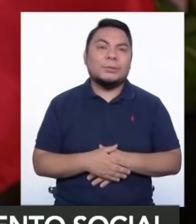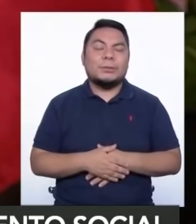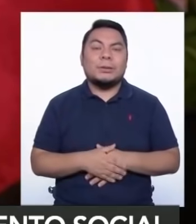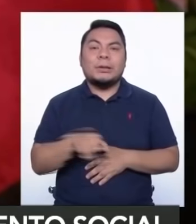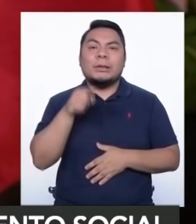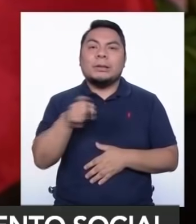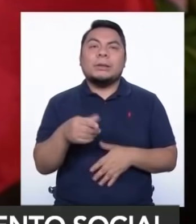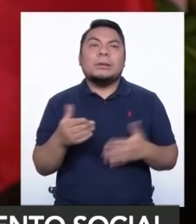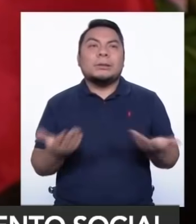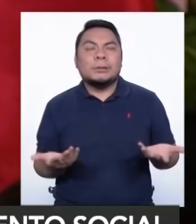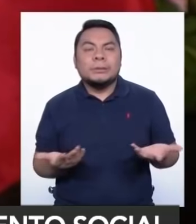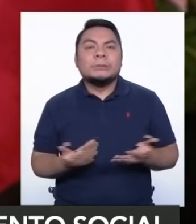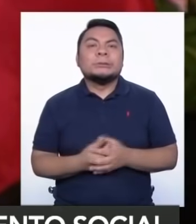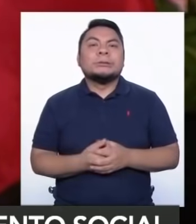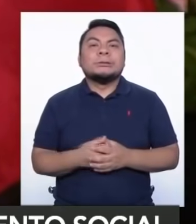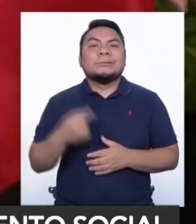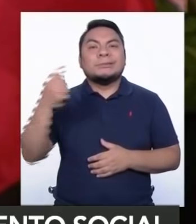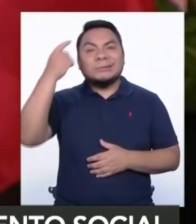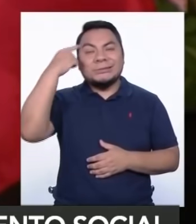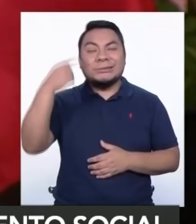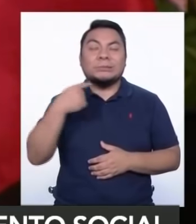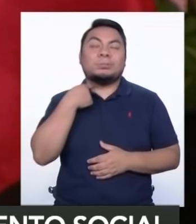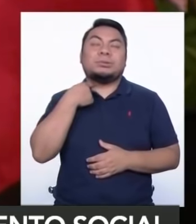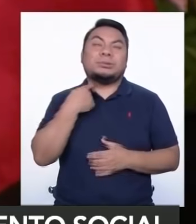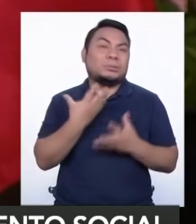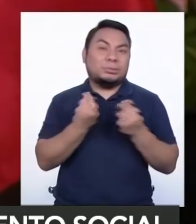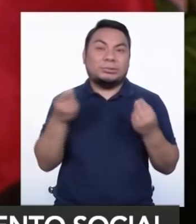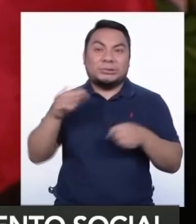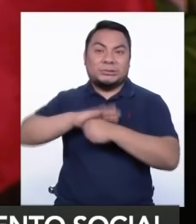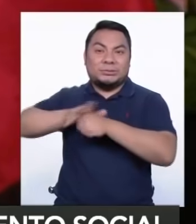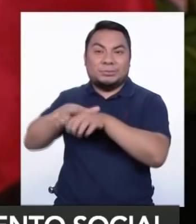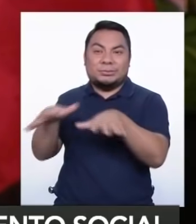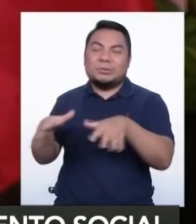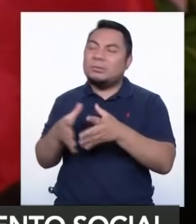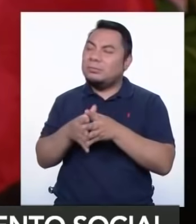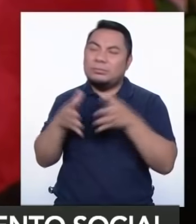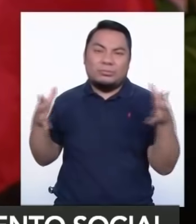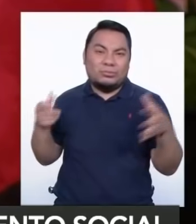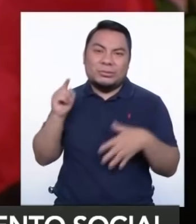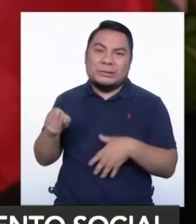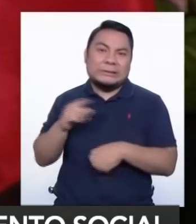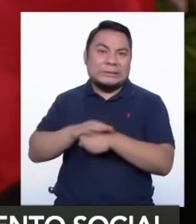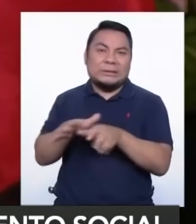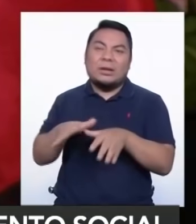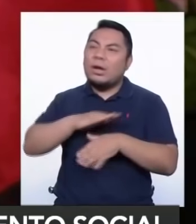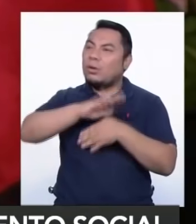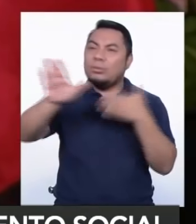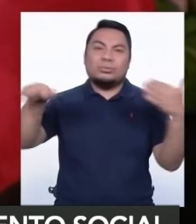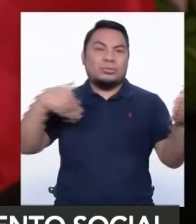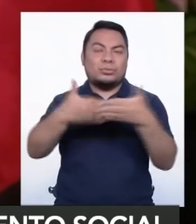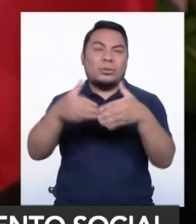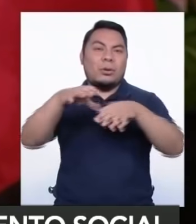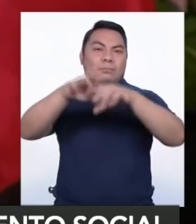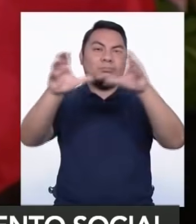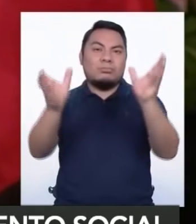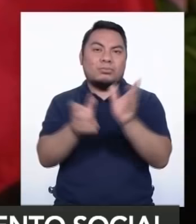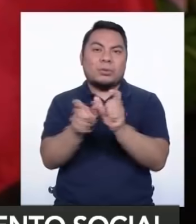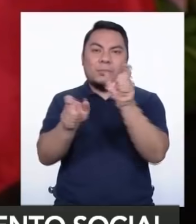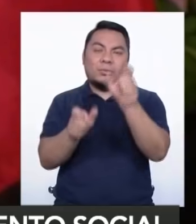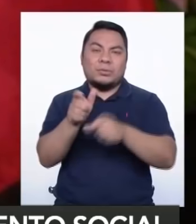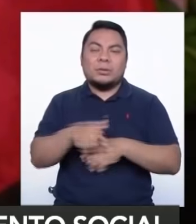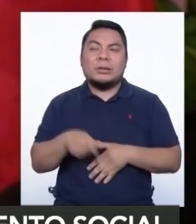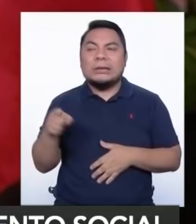el daño de esta enfermedad es tremendo en toda la humanidad. Afecta a la